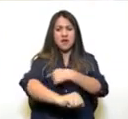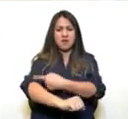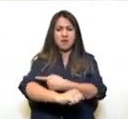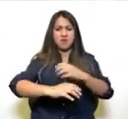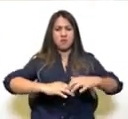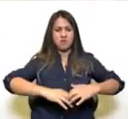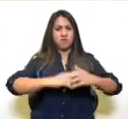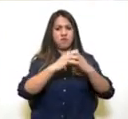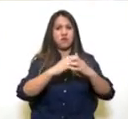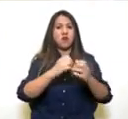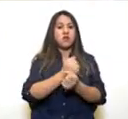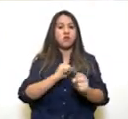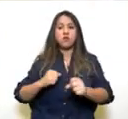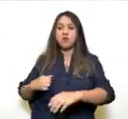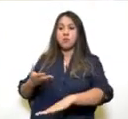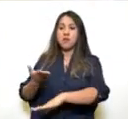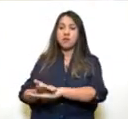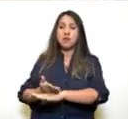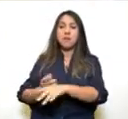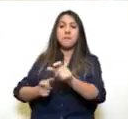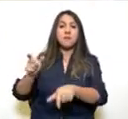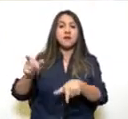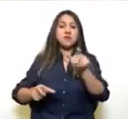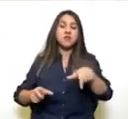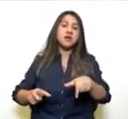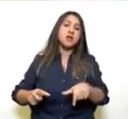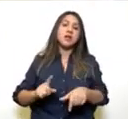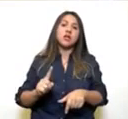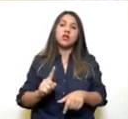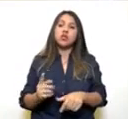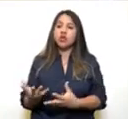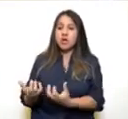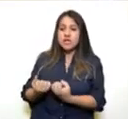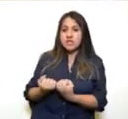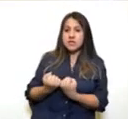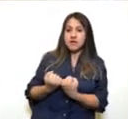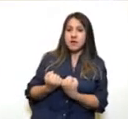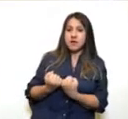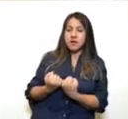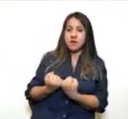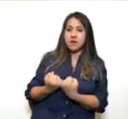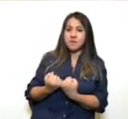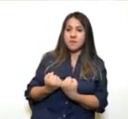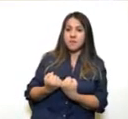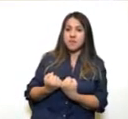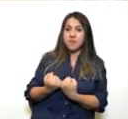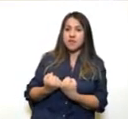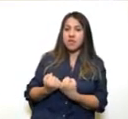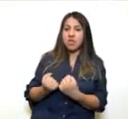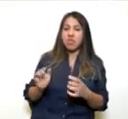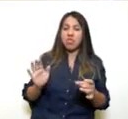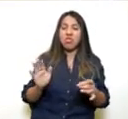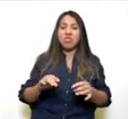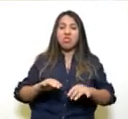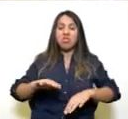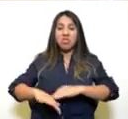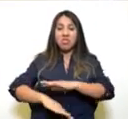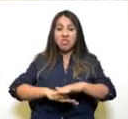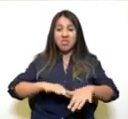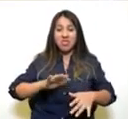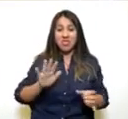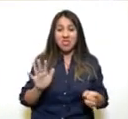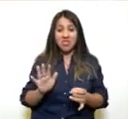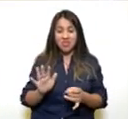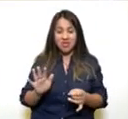pedir a la gente que no les reciba no es un delito que no les